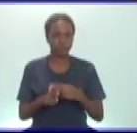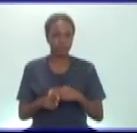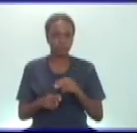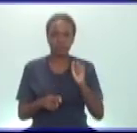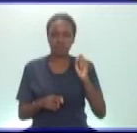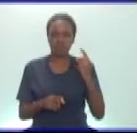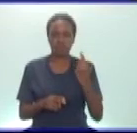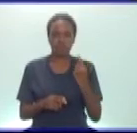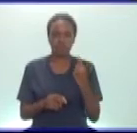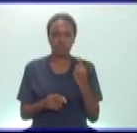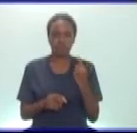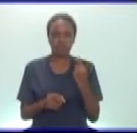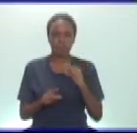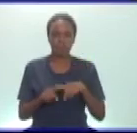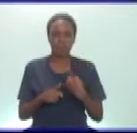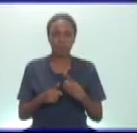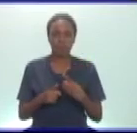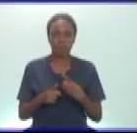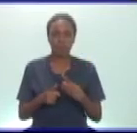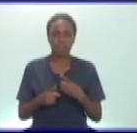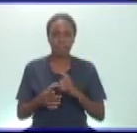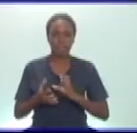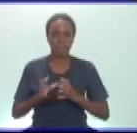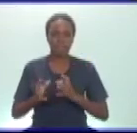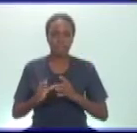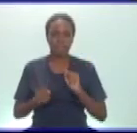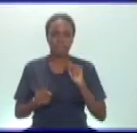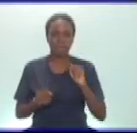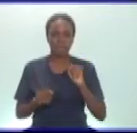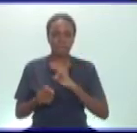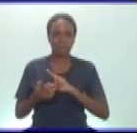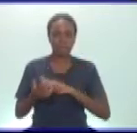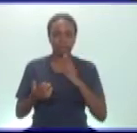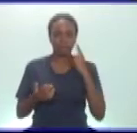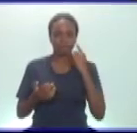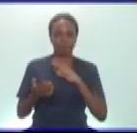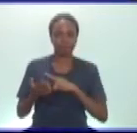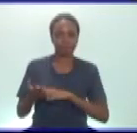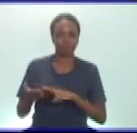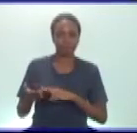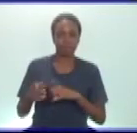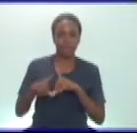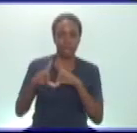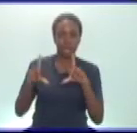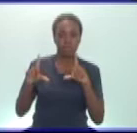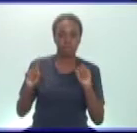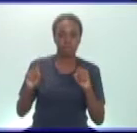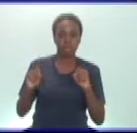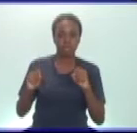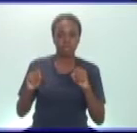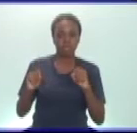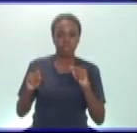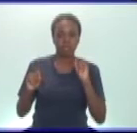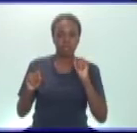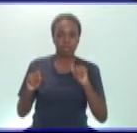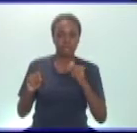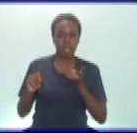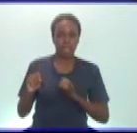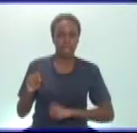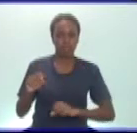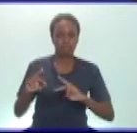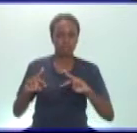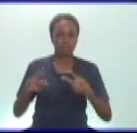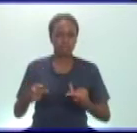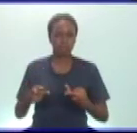solos. ¿Y qué función está realizando? Si usted lee el texto se da cuenta que dice Troya nació de nuevo. ¿Quién nació de nuevo? Recuerden